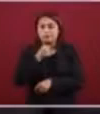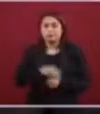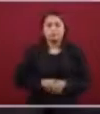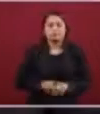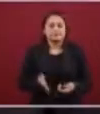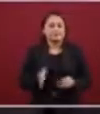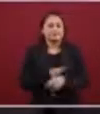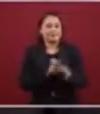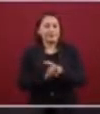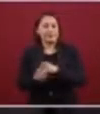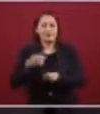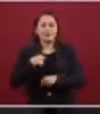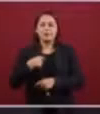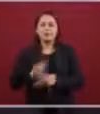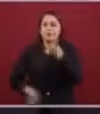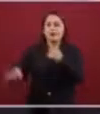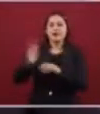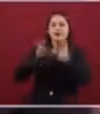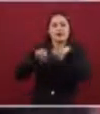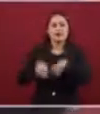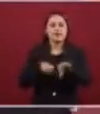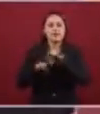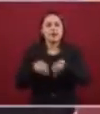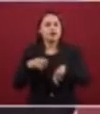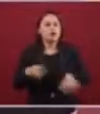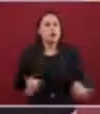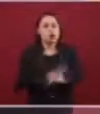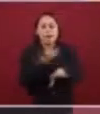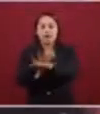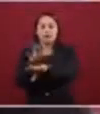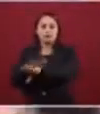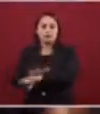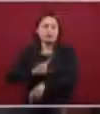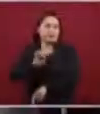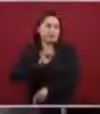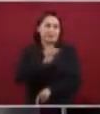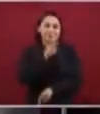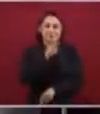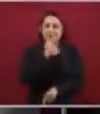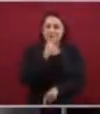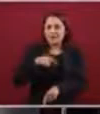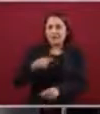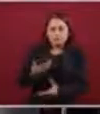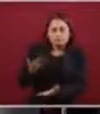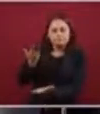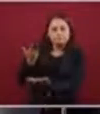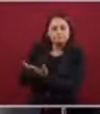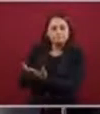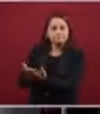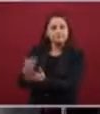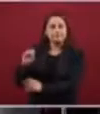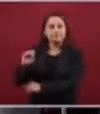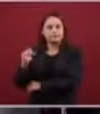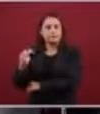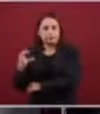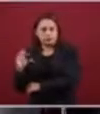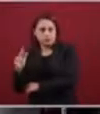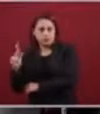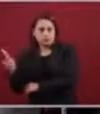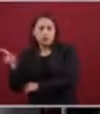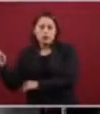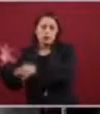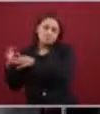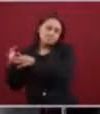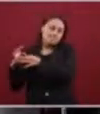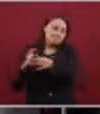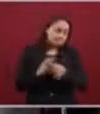llegar y automáticamente cambiar los sueldos. Los sueldos tienen que ser a través de Hacienda en una estructura perfectamente delineada que se